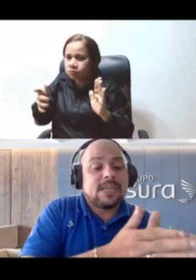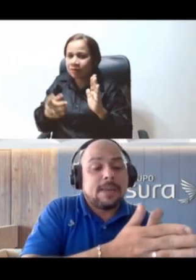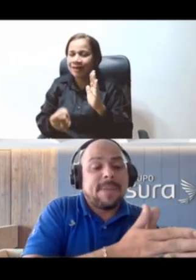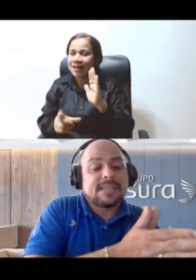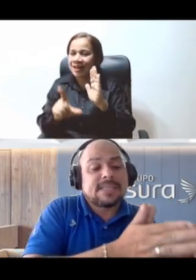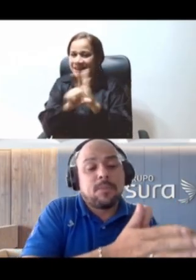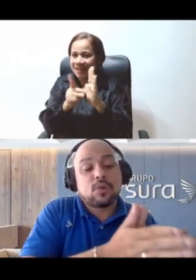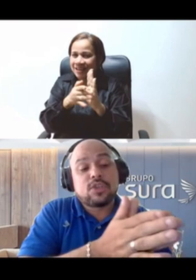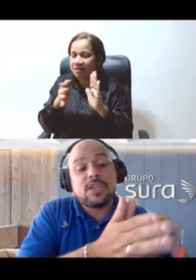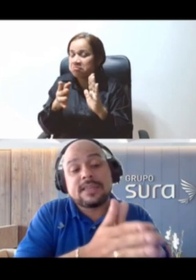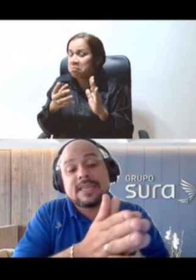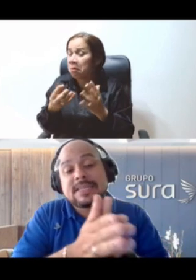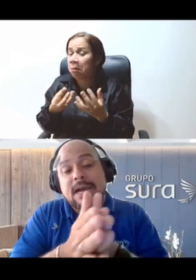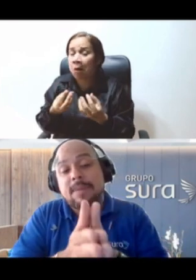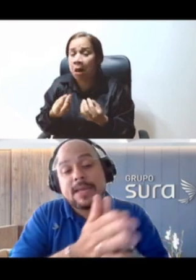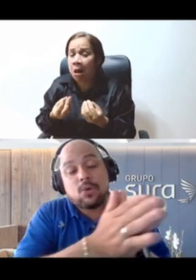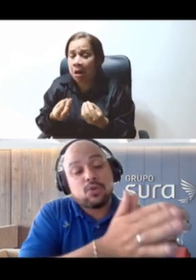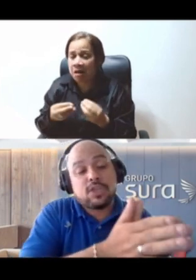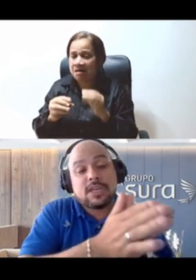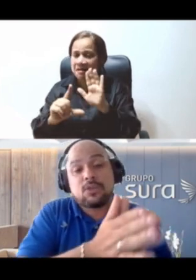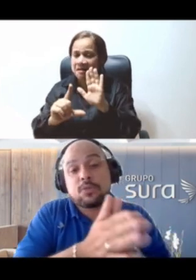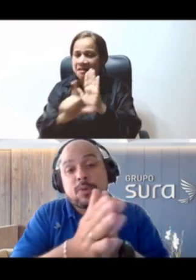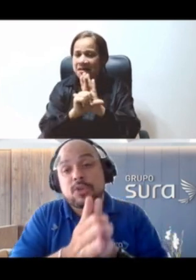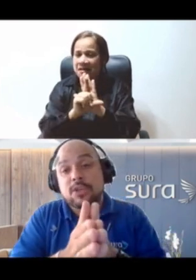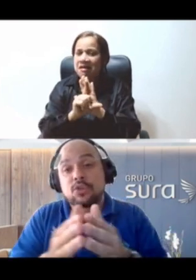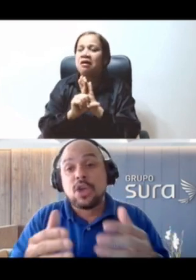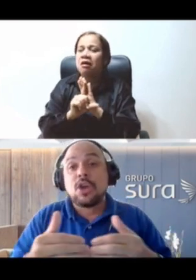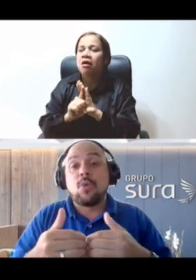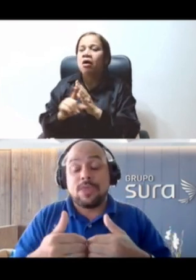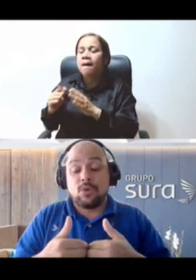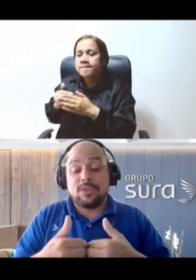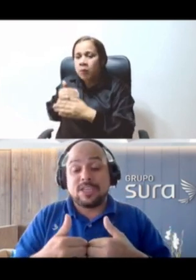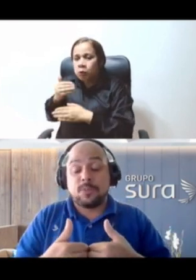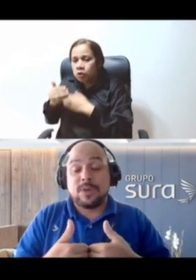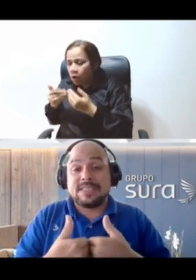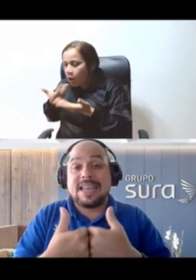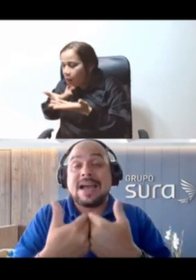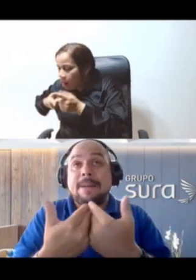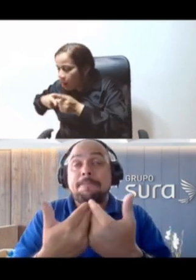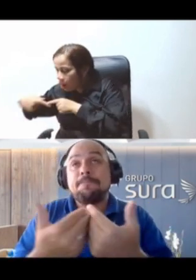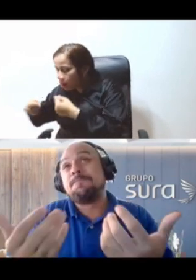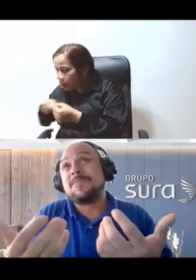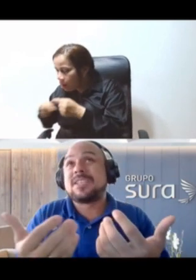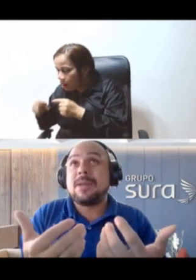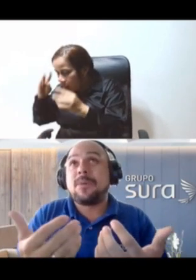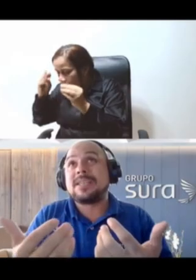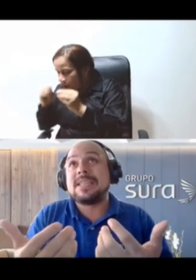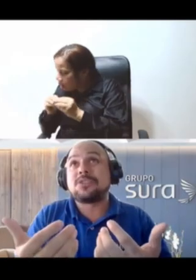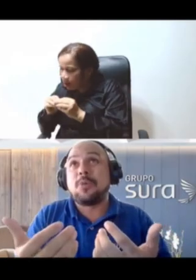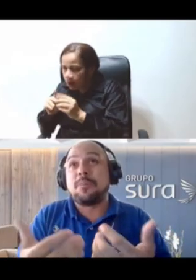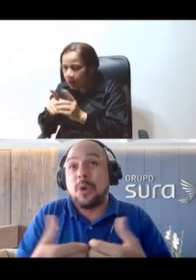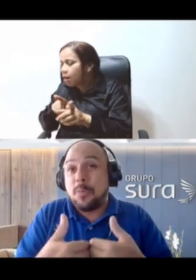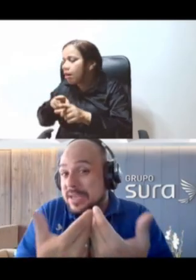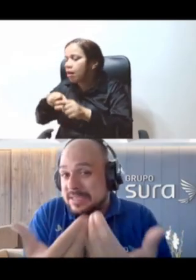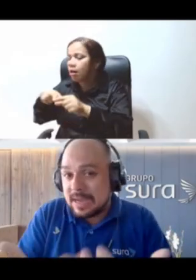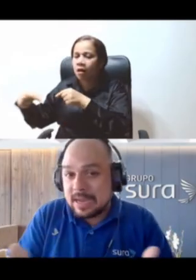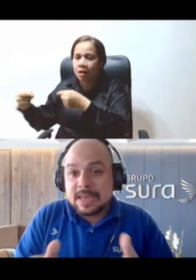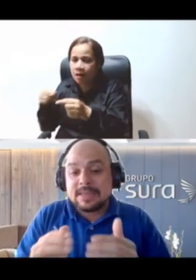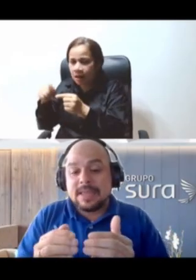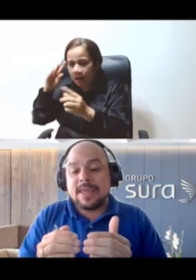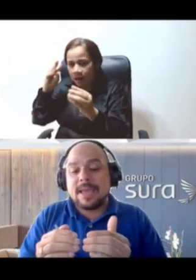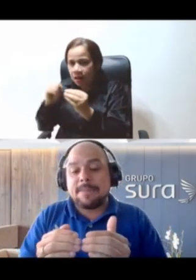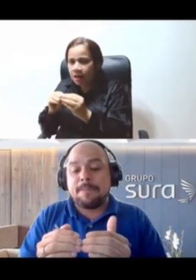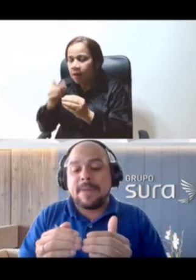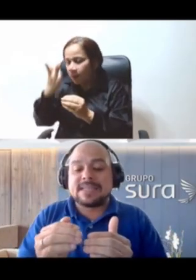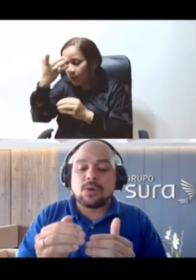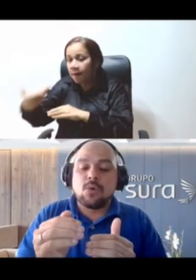son, digámoslo así, pasan por ciertas cámaras o ciertos procesos cuando después de la, se le puede decir a eso,